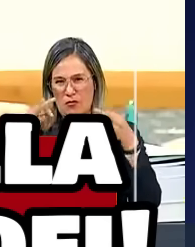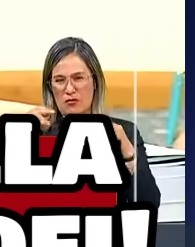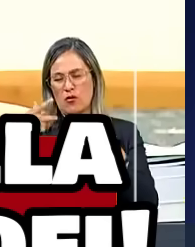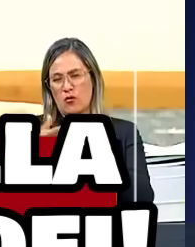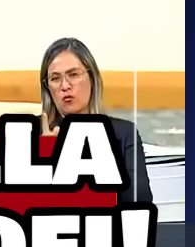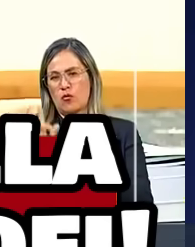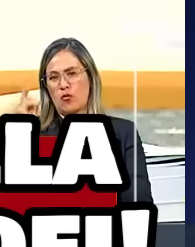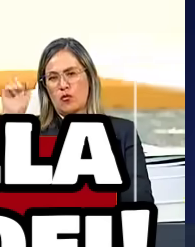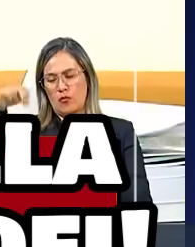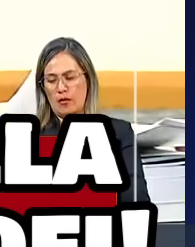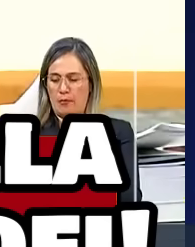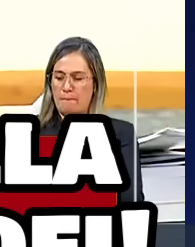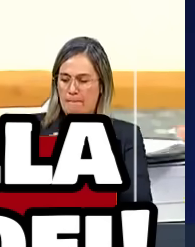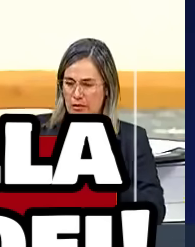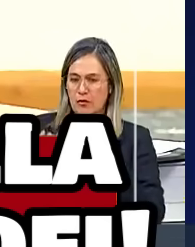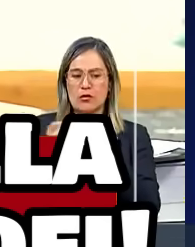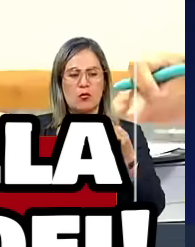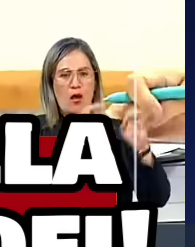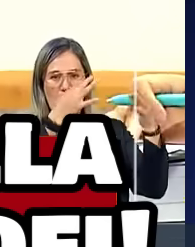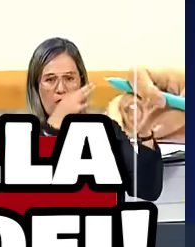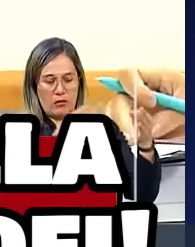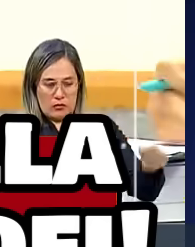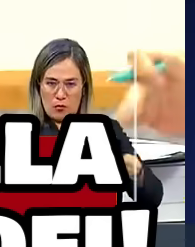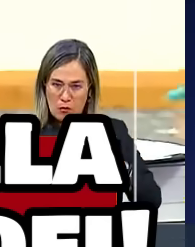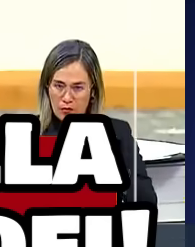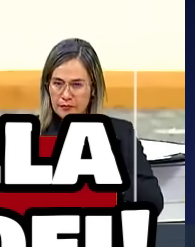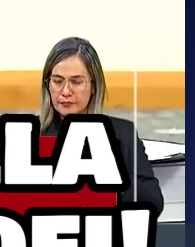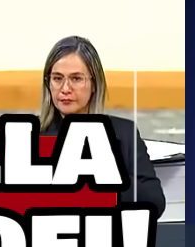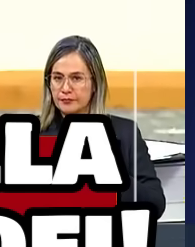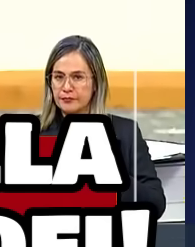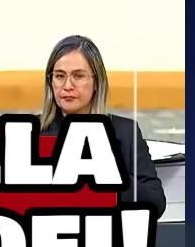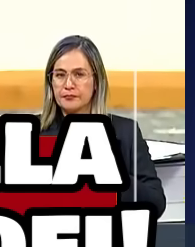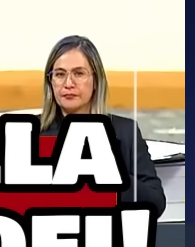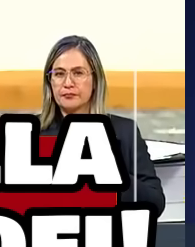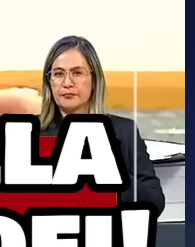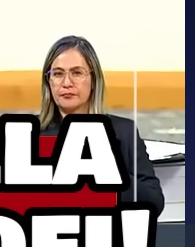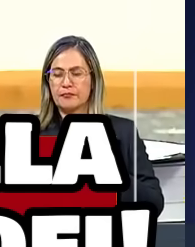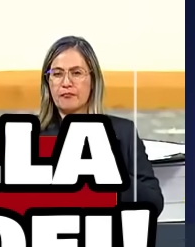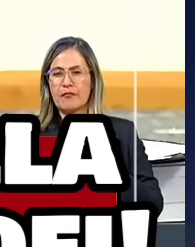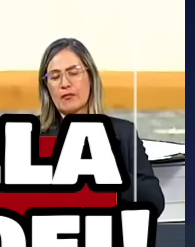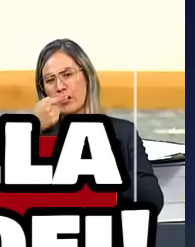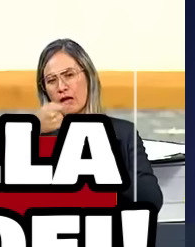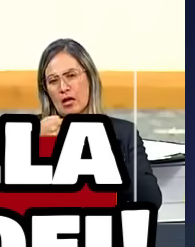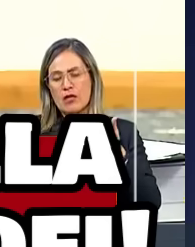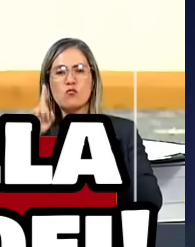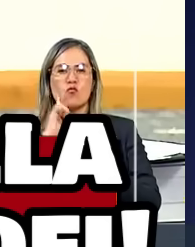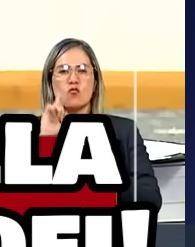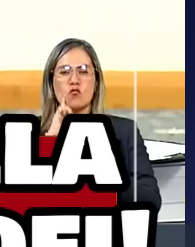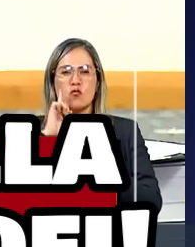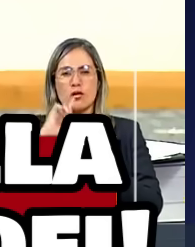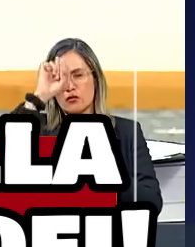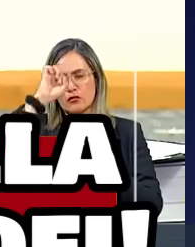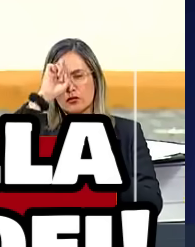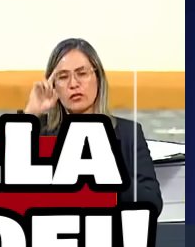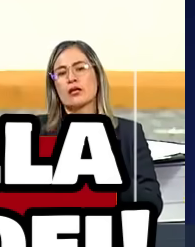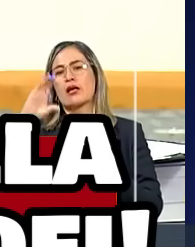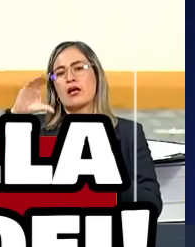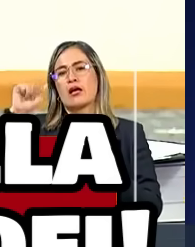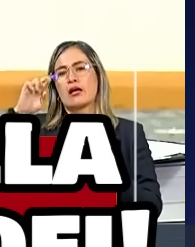Nacional, y también hemos recibido un oficio en donde hace algunas manifestaciones la consejera Carla